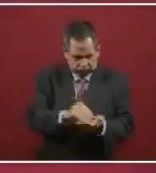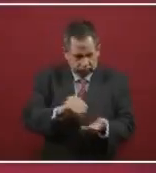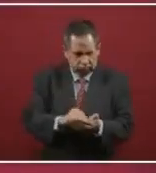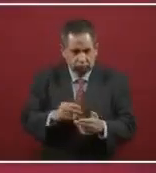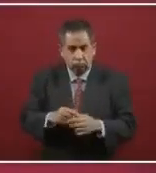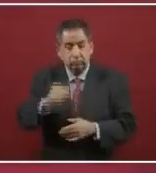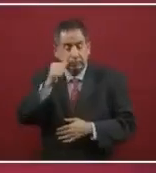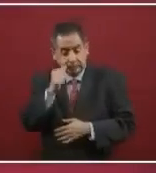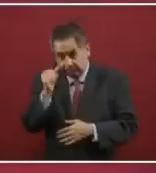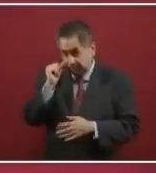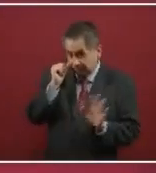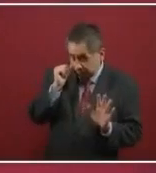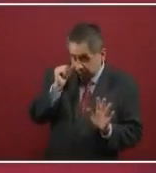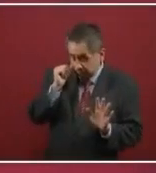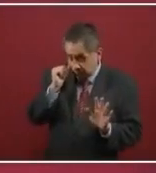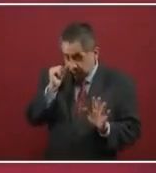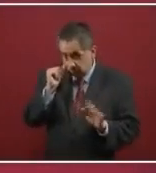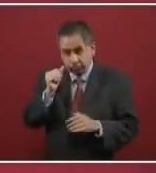Hasta ayer,